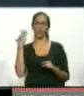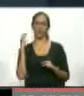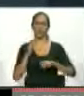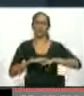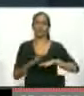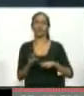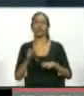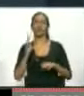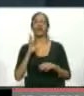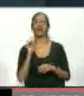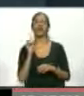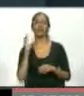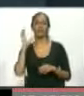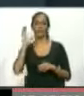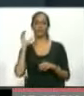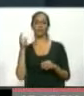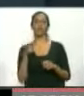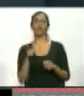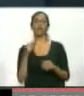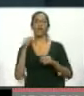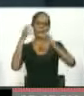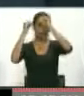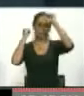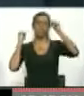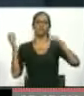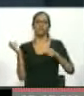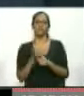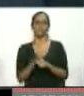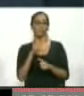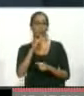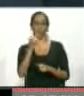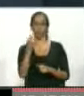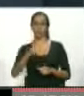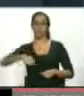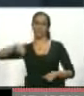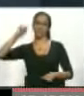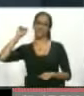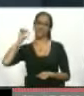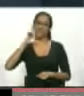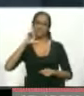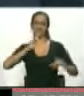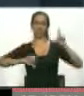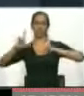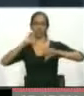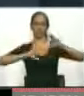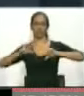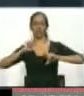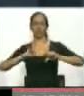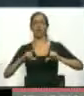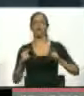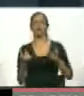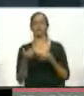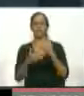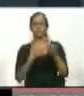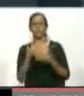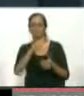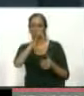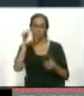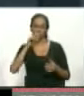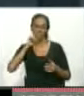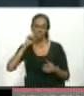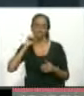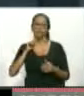hablamos del país donde a un embajador se le descubre no uno sino tres laboratorios para procesar cocaína en una hacienda de su propiedad